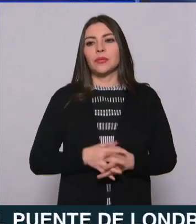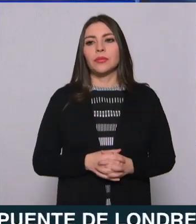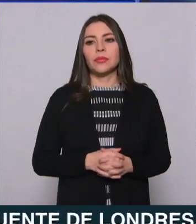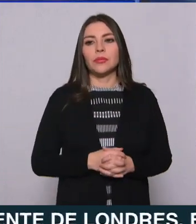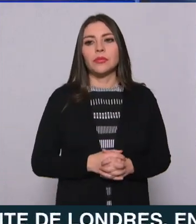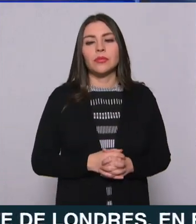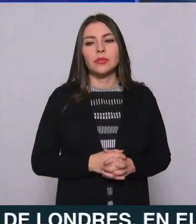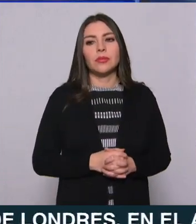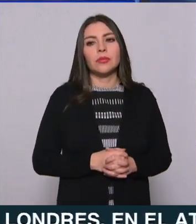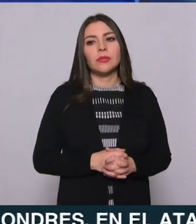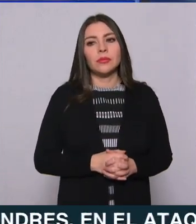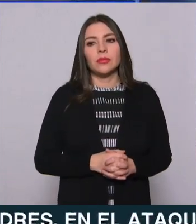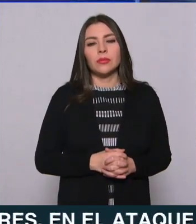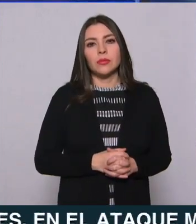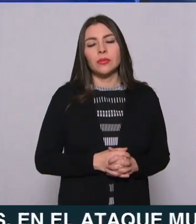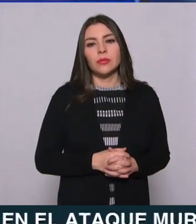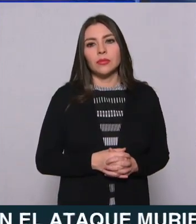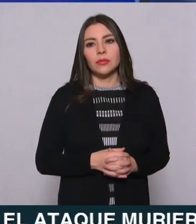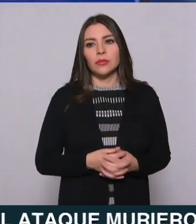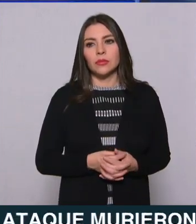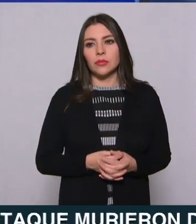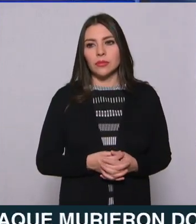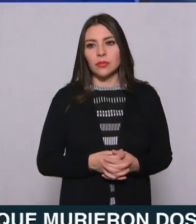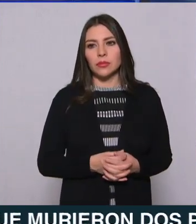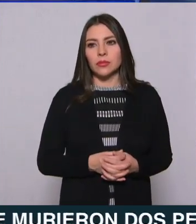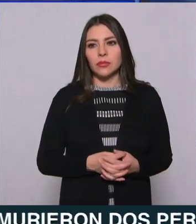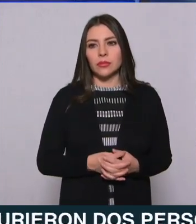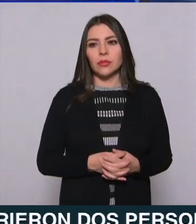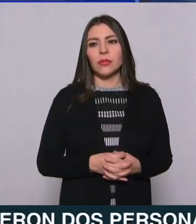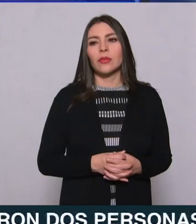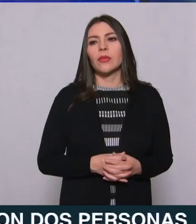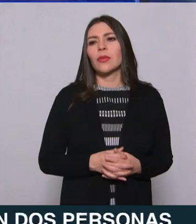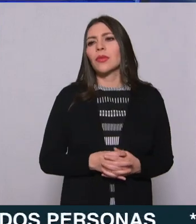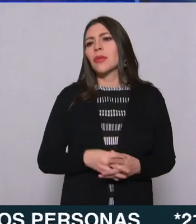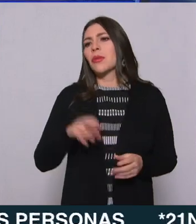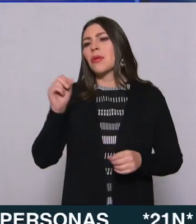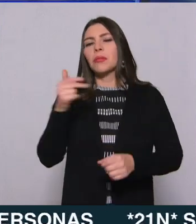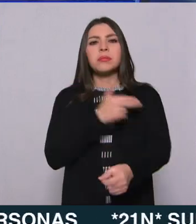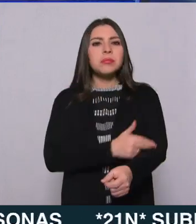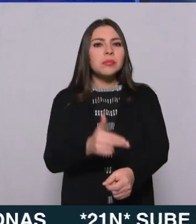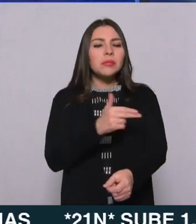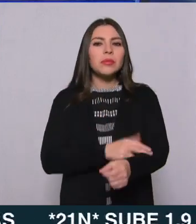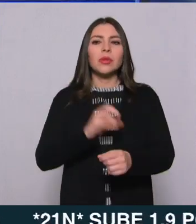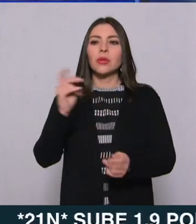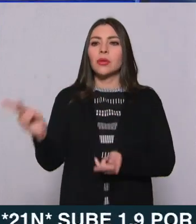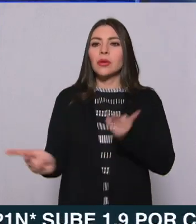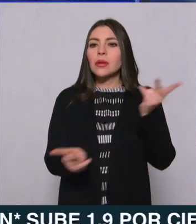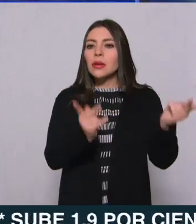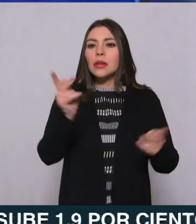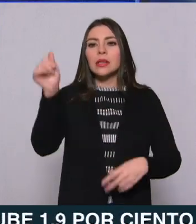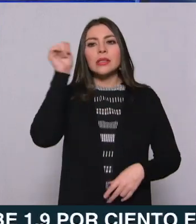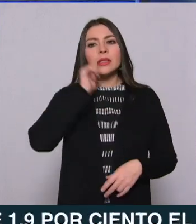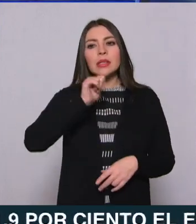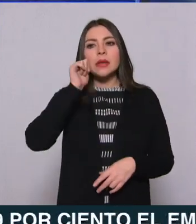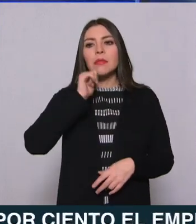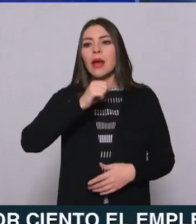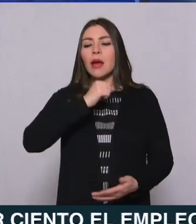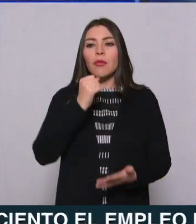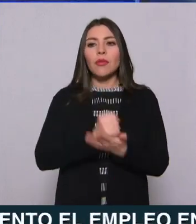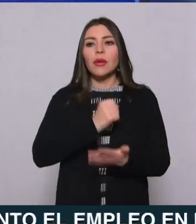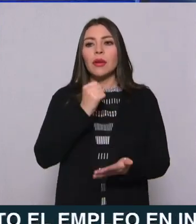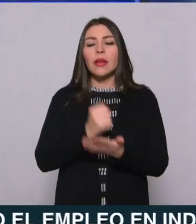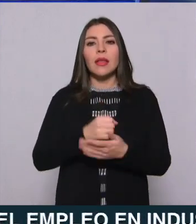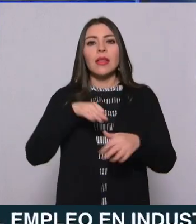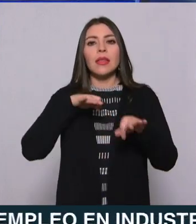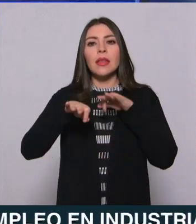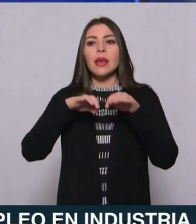hacer simplemente una consulta, cualquier ¿no? trámite, te piden una entrevista de trabajo. Una entrevista de trabajo,